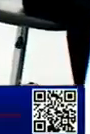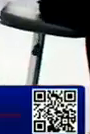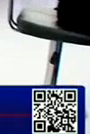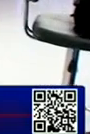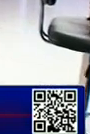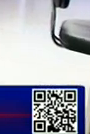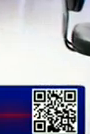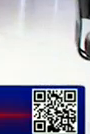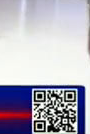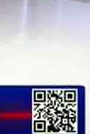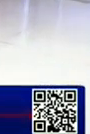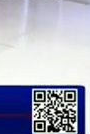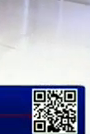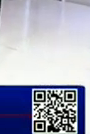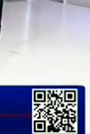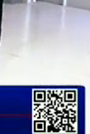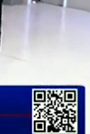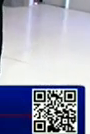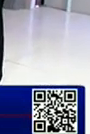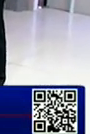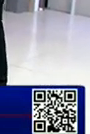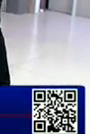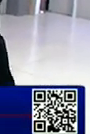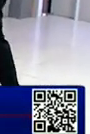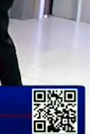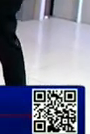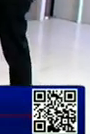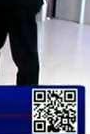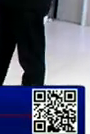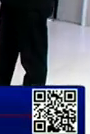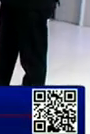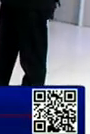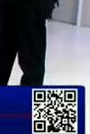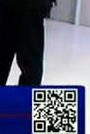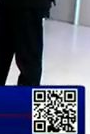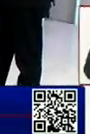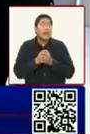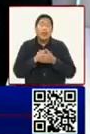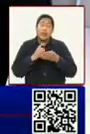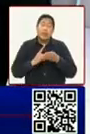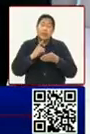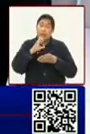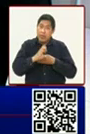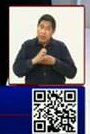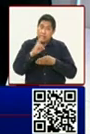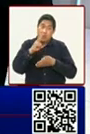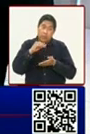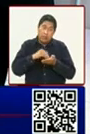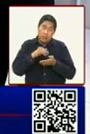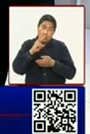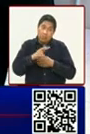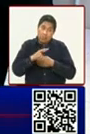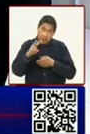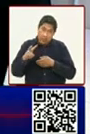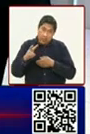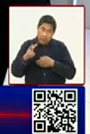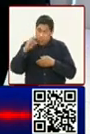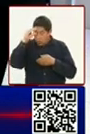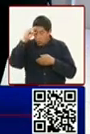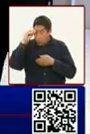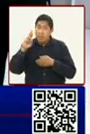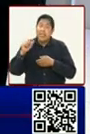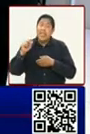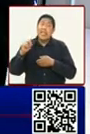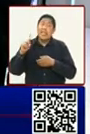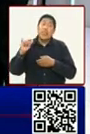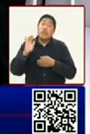y horarios que tiene este tipo de datos. En diciembre 2022, Randy le rompió el